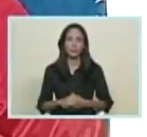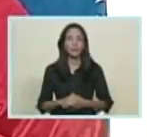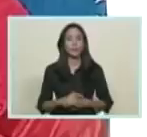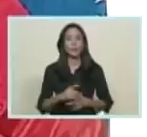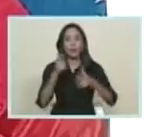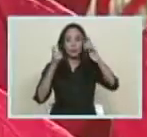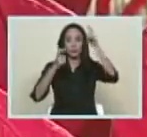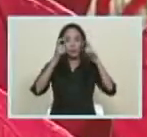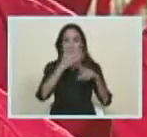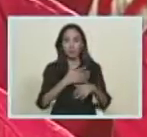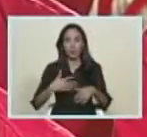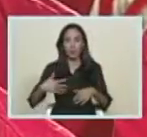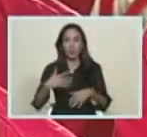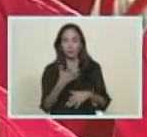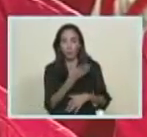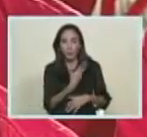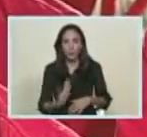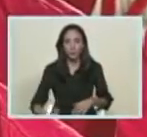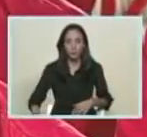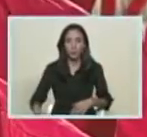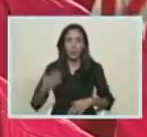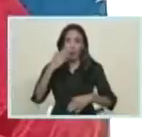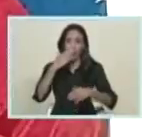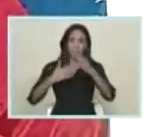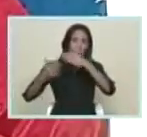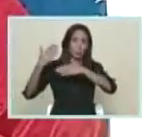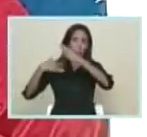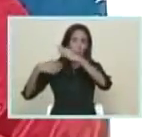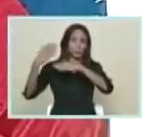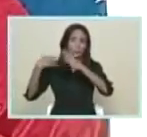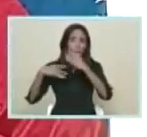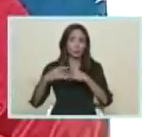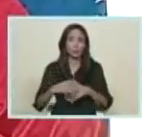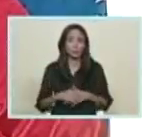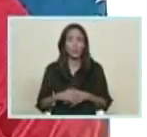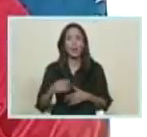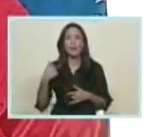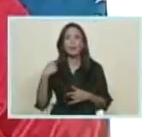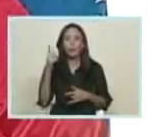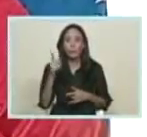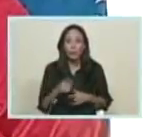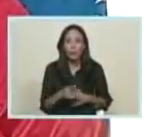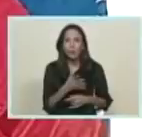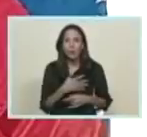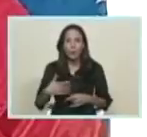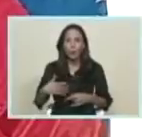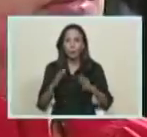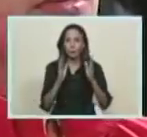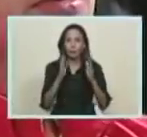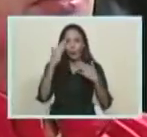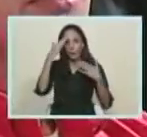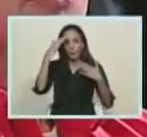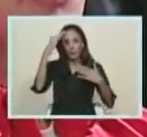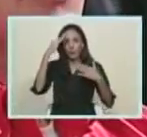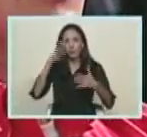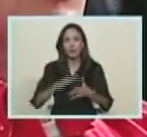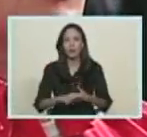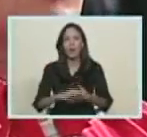cuando postuló su candidatura presidencial, Yurbis, quiero felicitar las